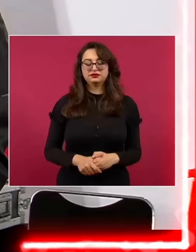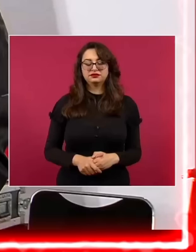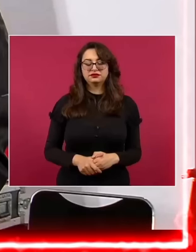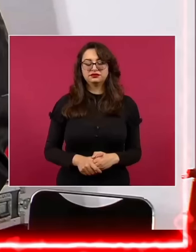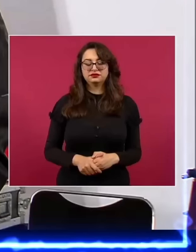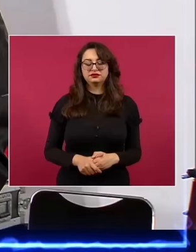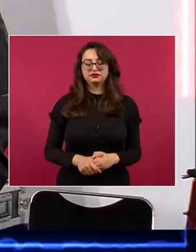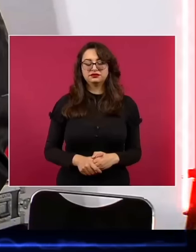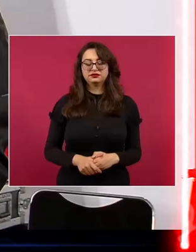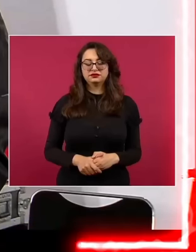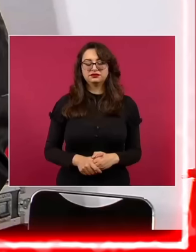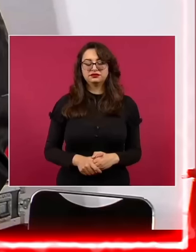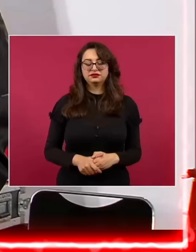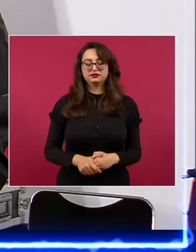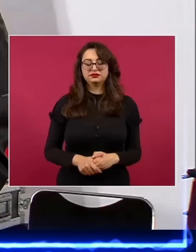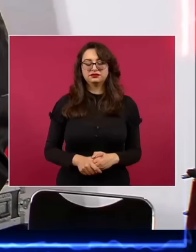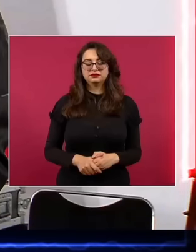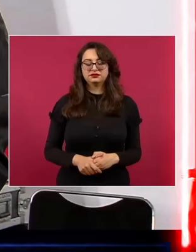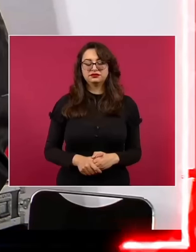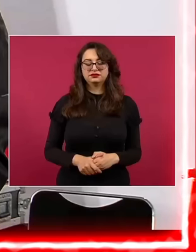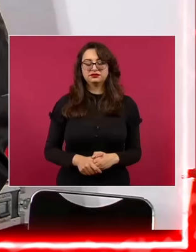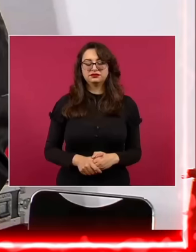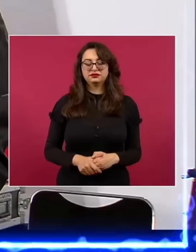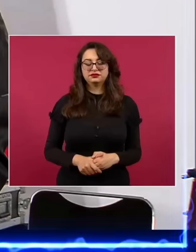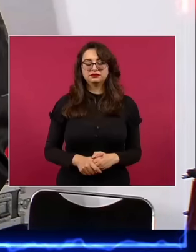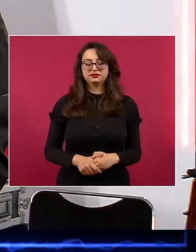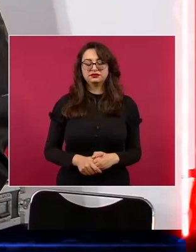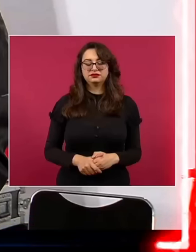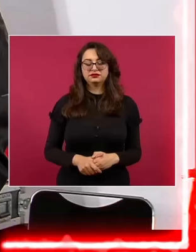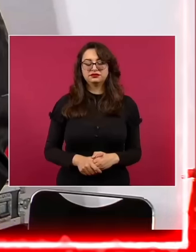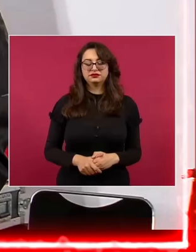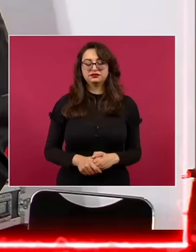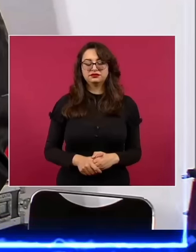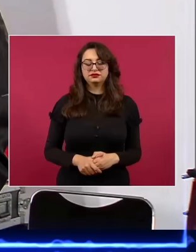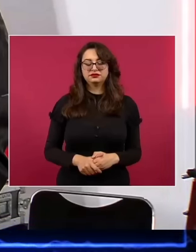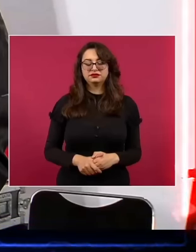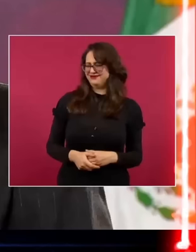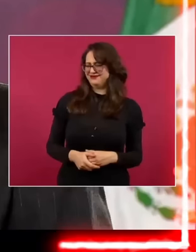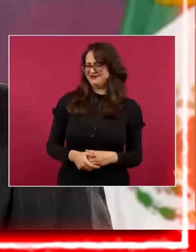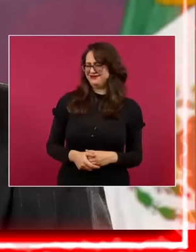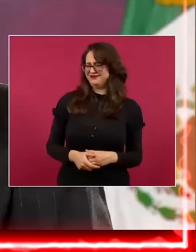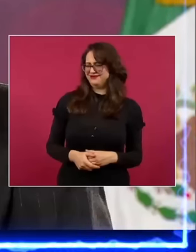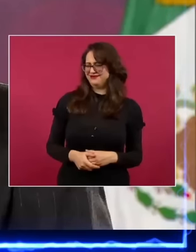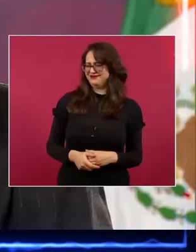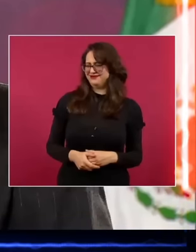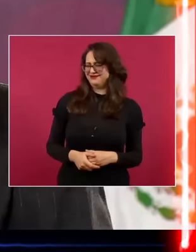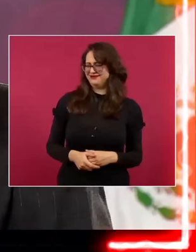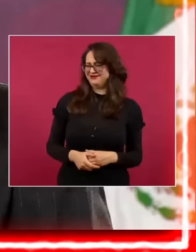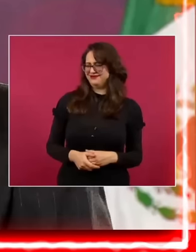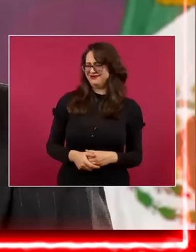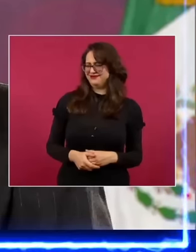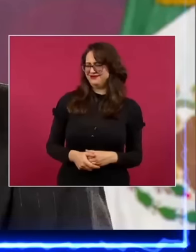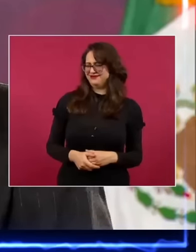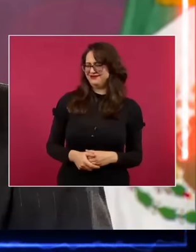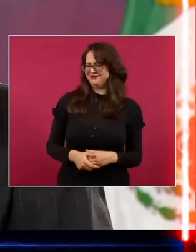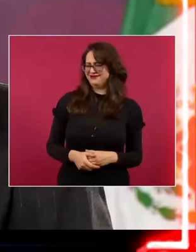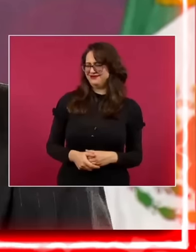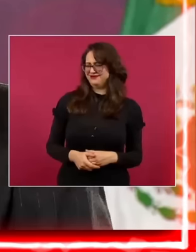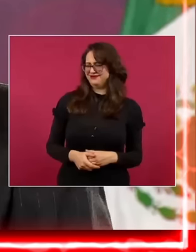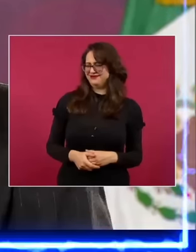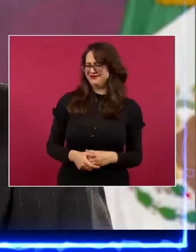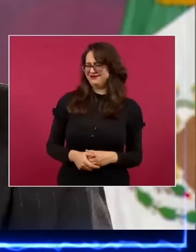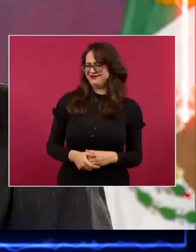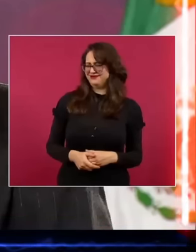tremendo mensaje a los montajes quien recibió una arrastrada sin igual el presidente López Obrador